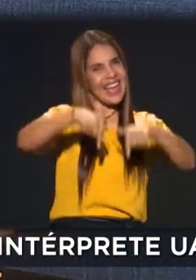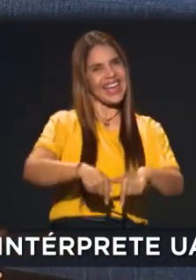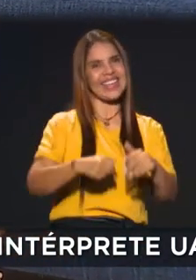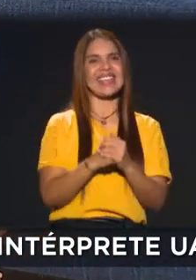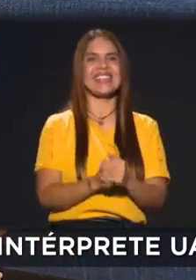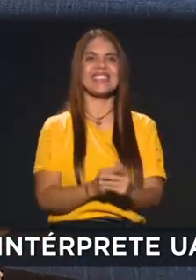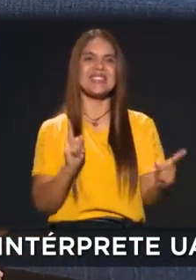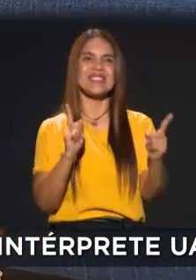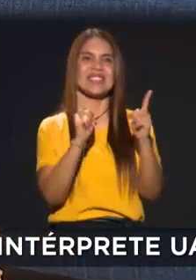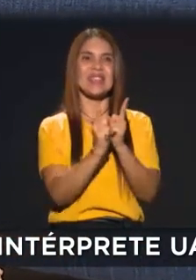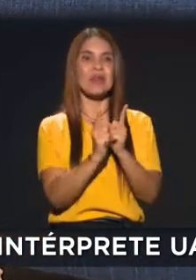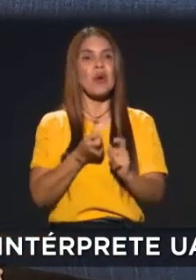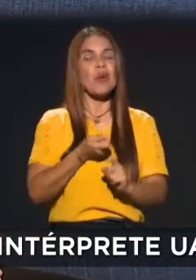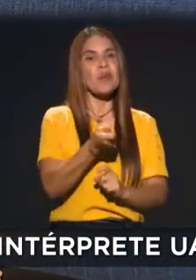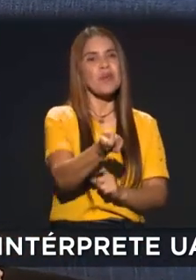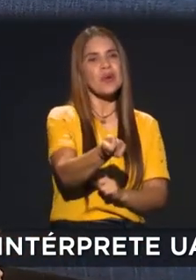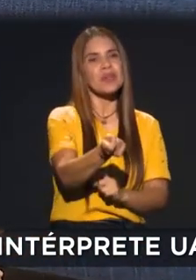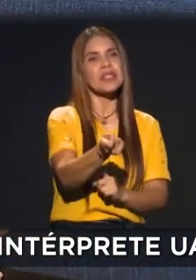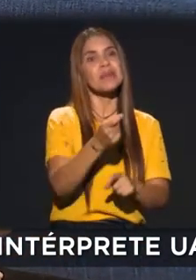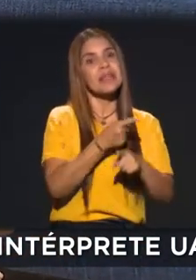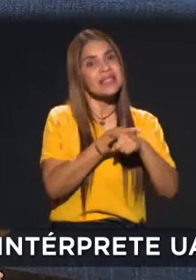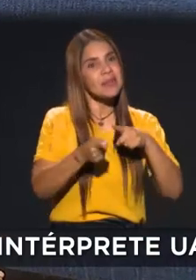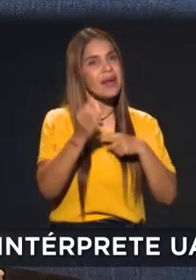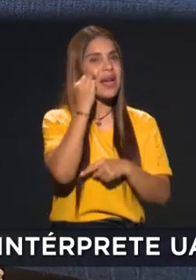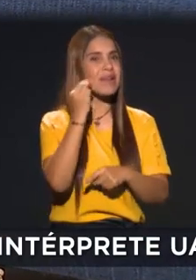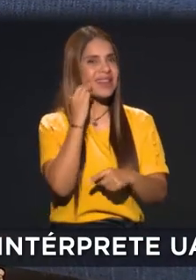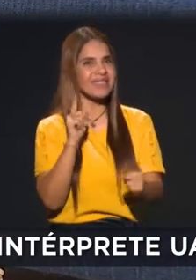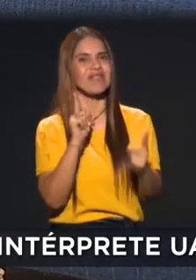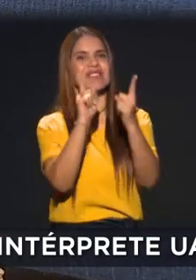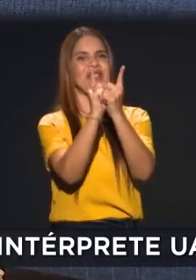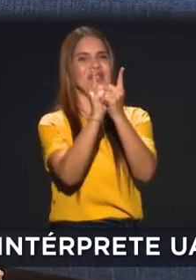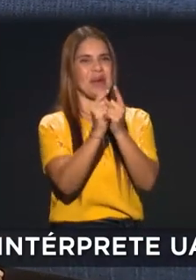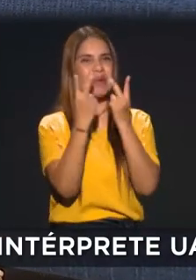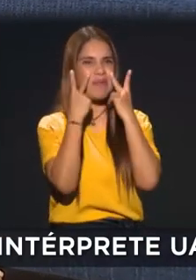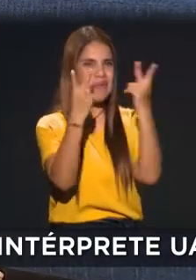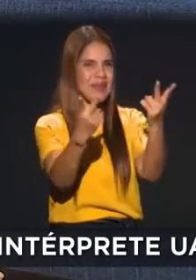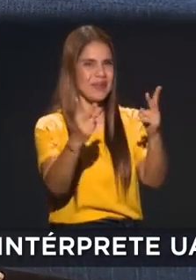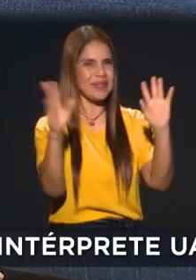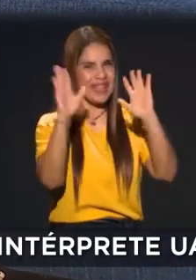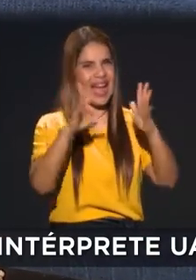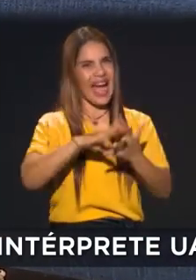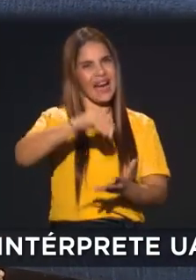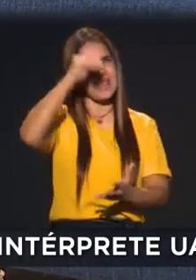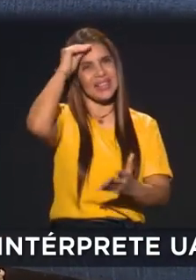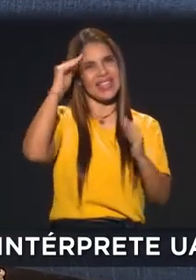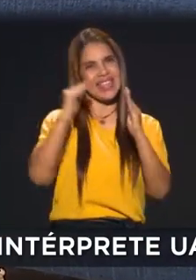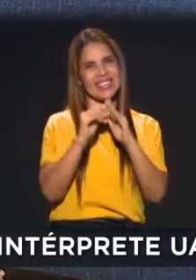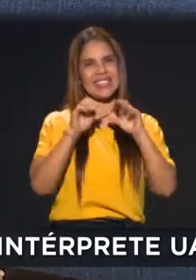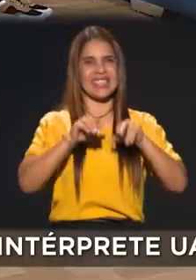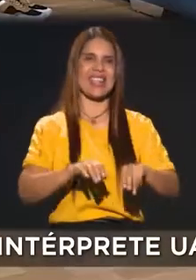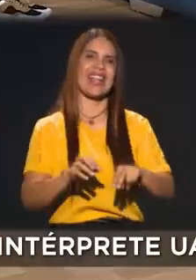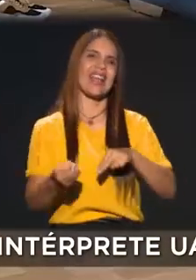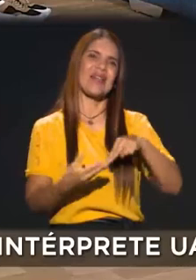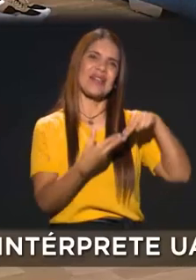programa, y nos encontramos también la próxima semana, el martes. Nos vemos todos conectados con el programa En Casa Aprendemos, de la Secretaría de